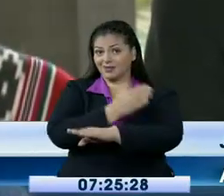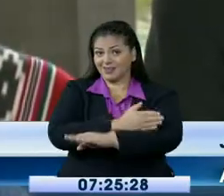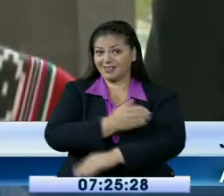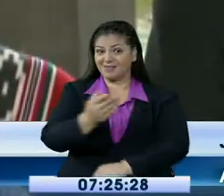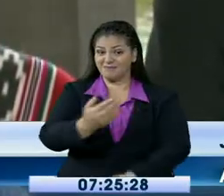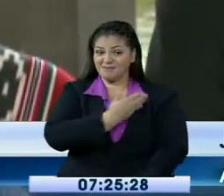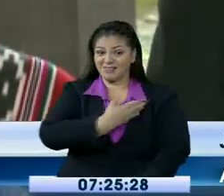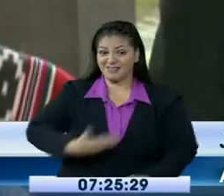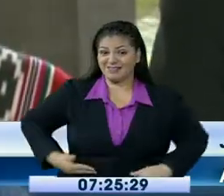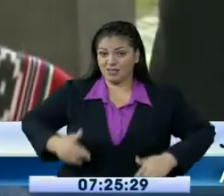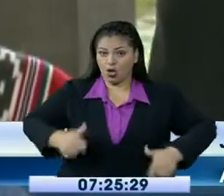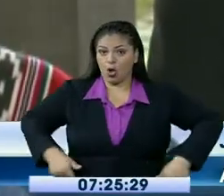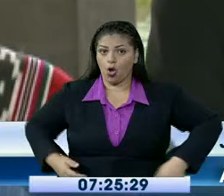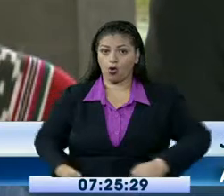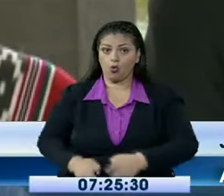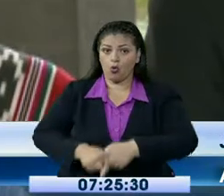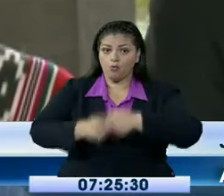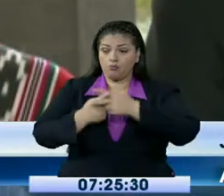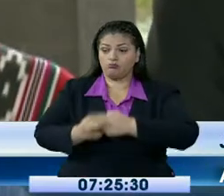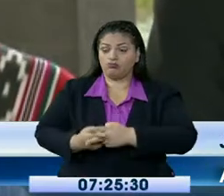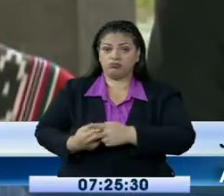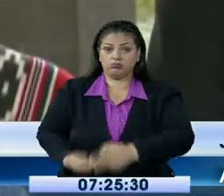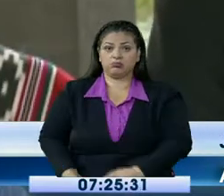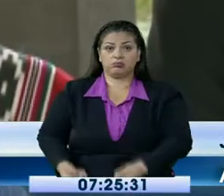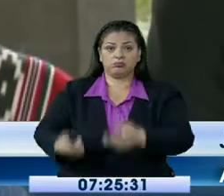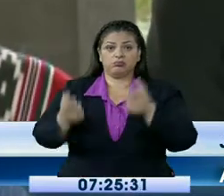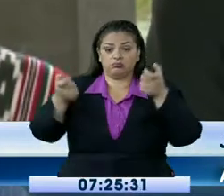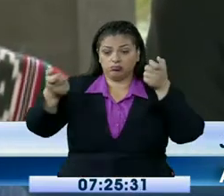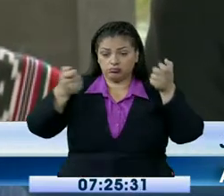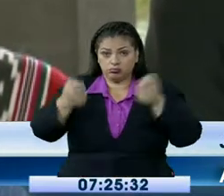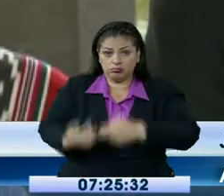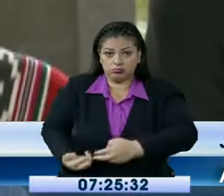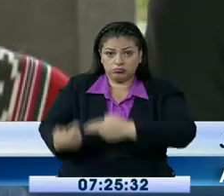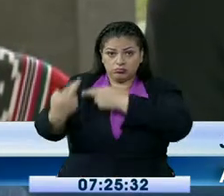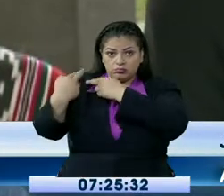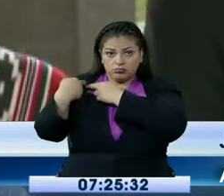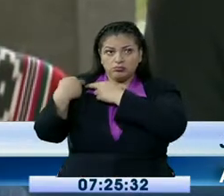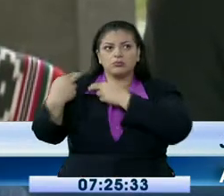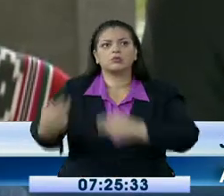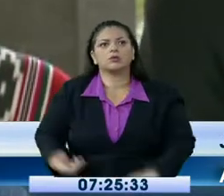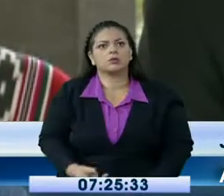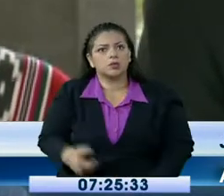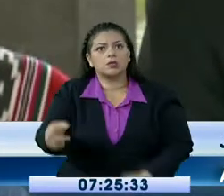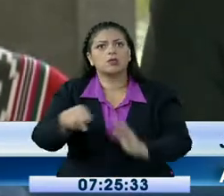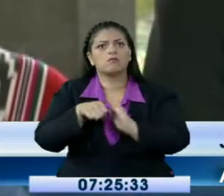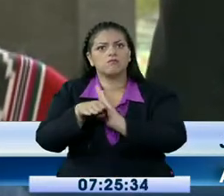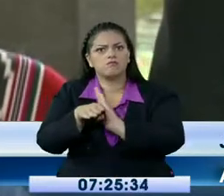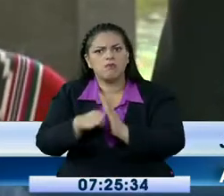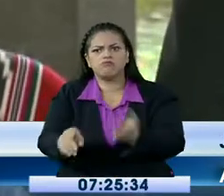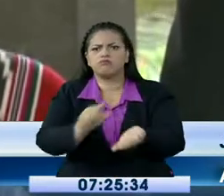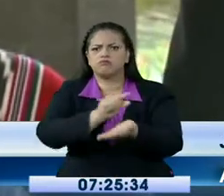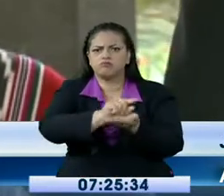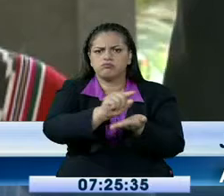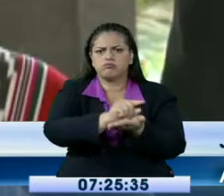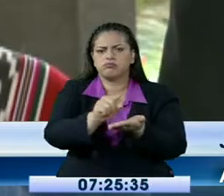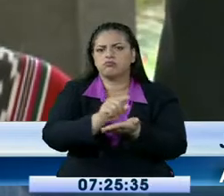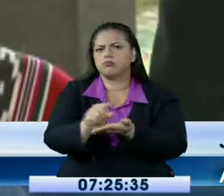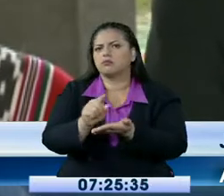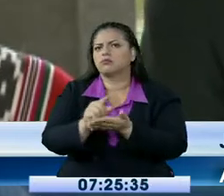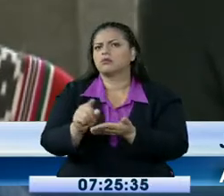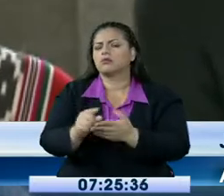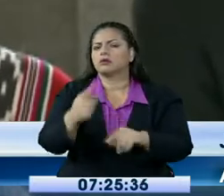poder, el sector cooperativo de ahorro y crédito ha otorgado cerca de 200 mil nuevos créditos. Y eso implica una